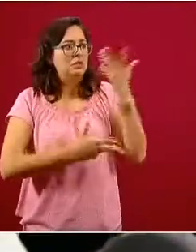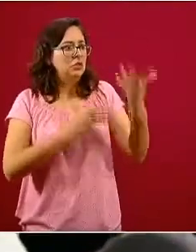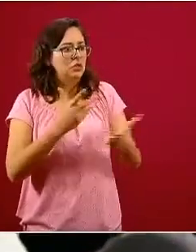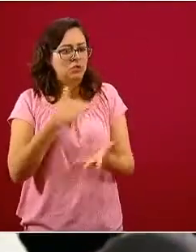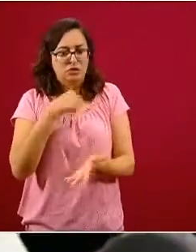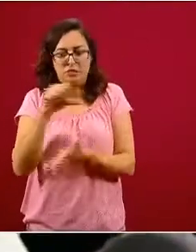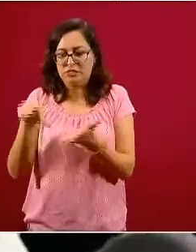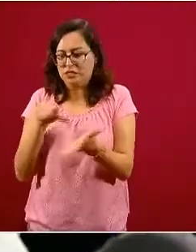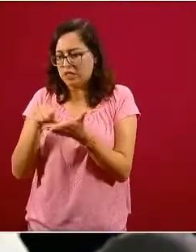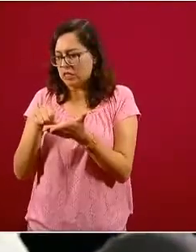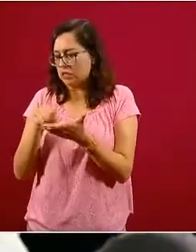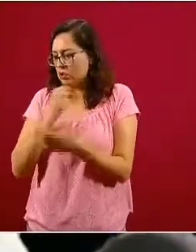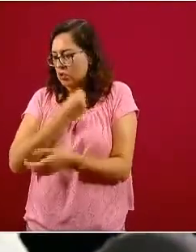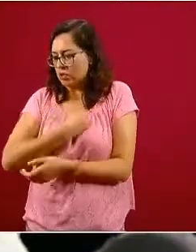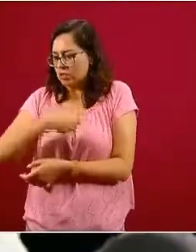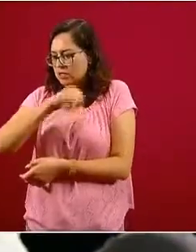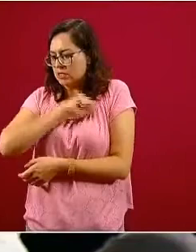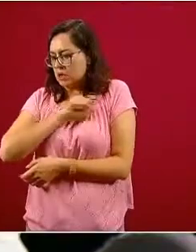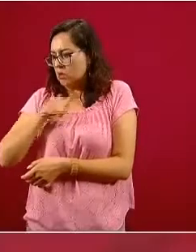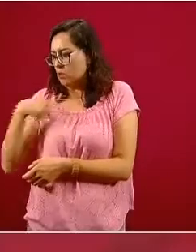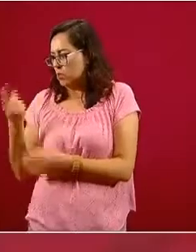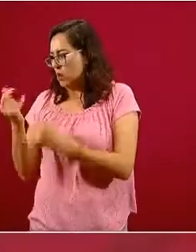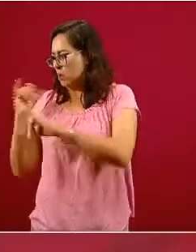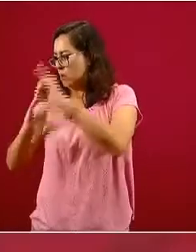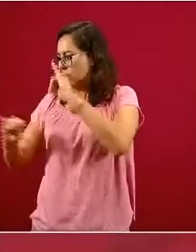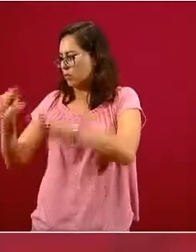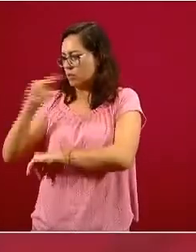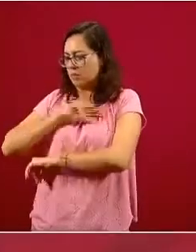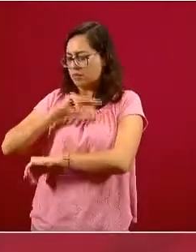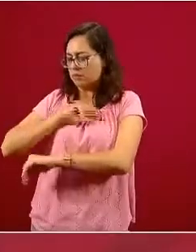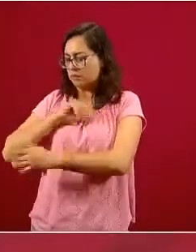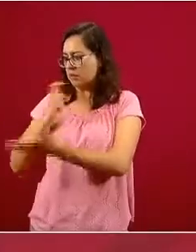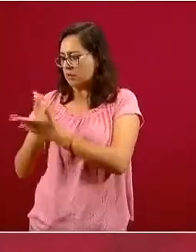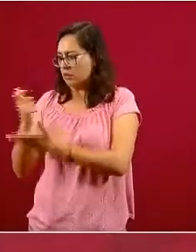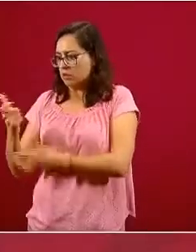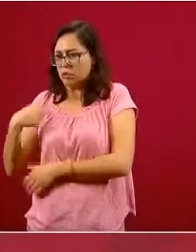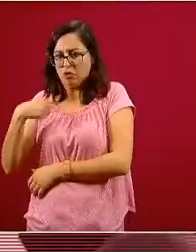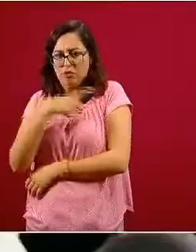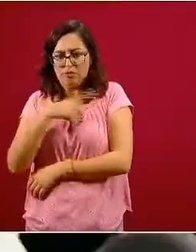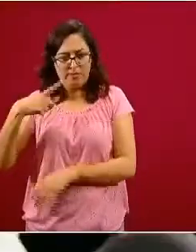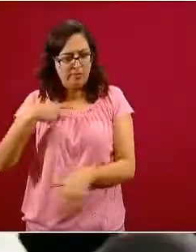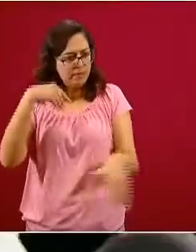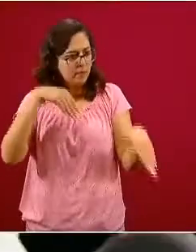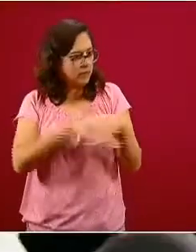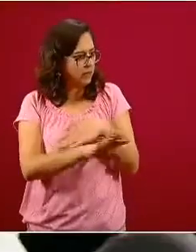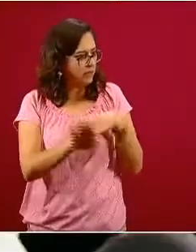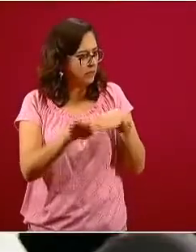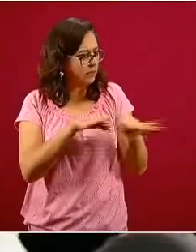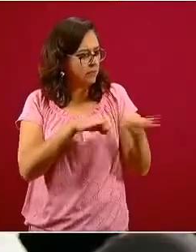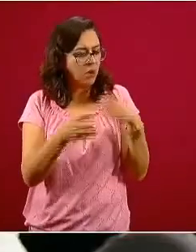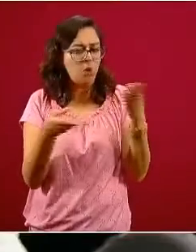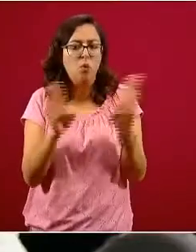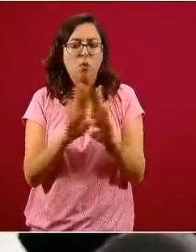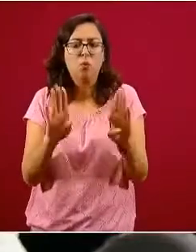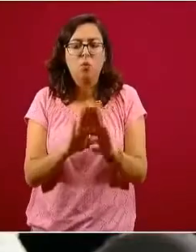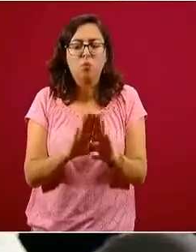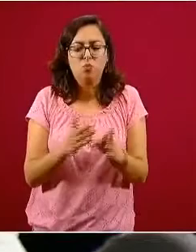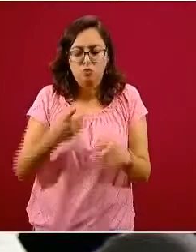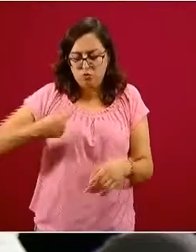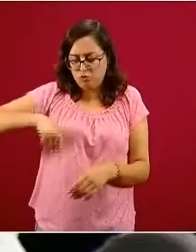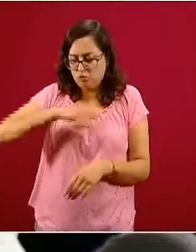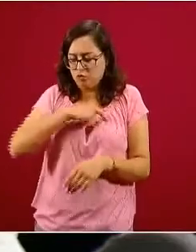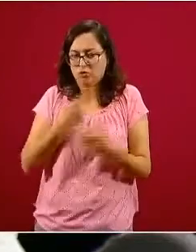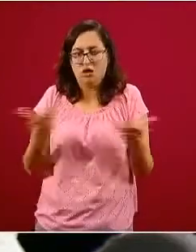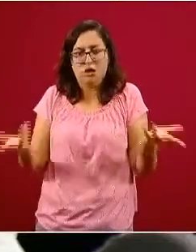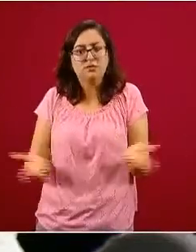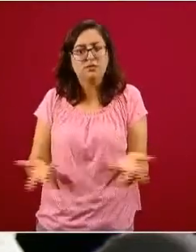salud o comprar la prueba y esa la requerían para poder entrar al trabajo. Entonces yo le comento que cómo es lo que puede hacer uno como trabajador en